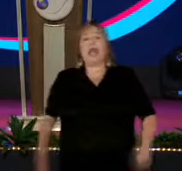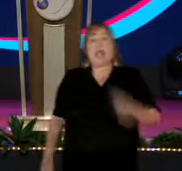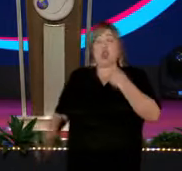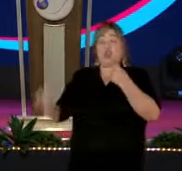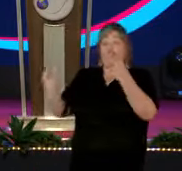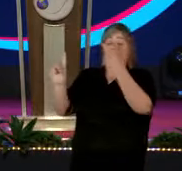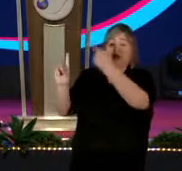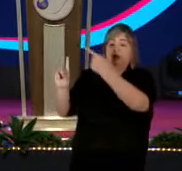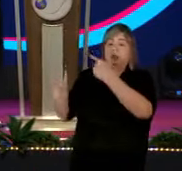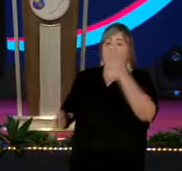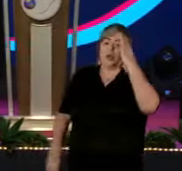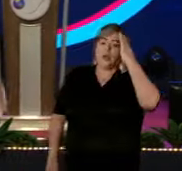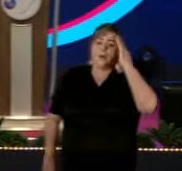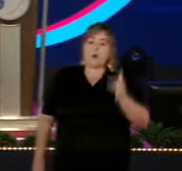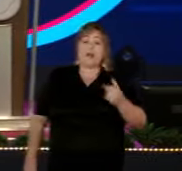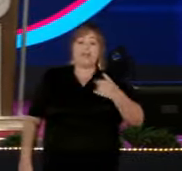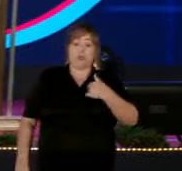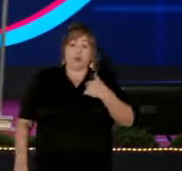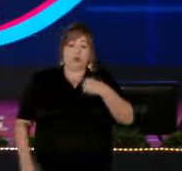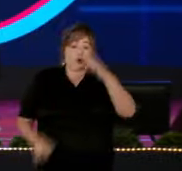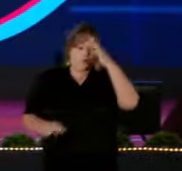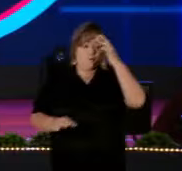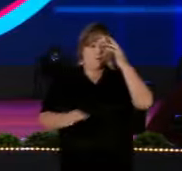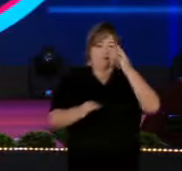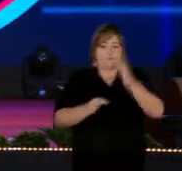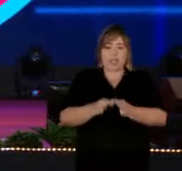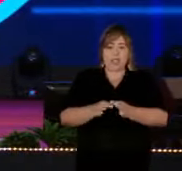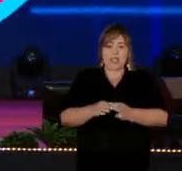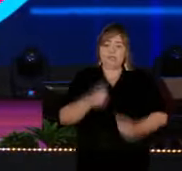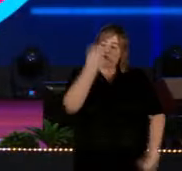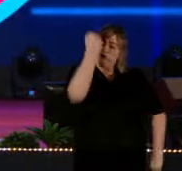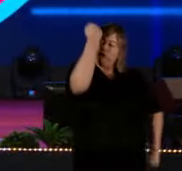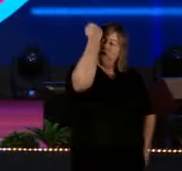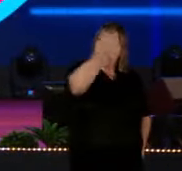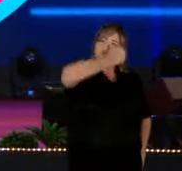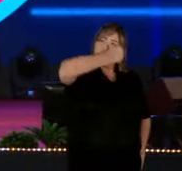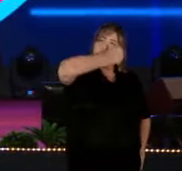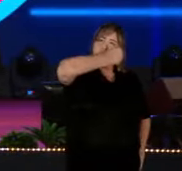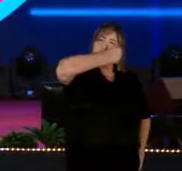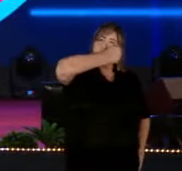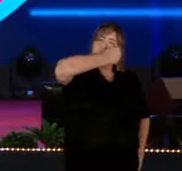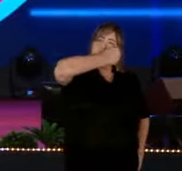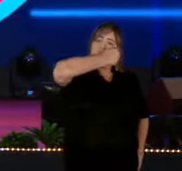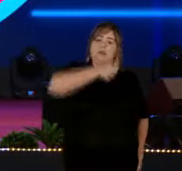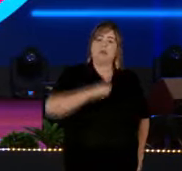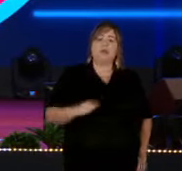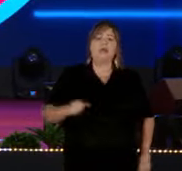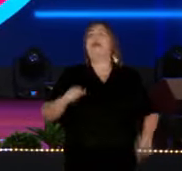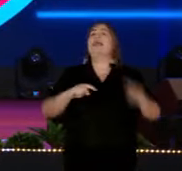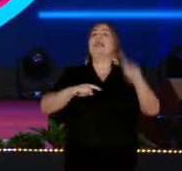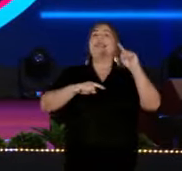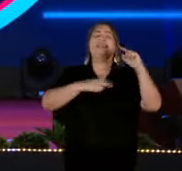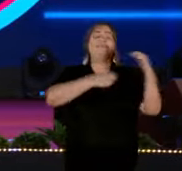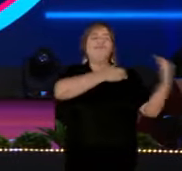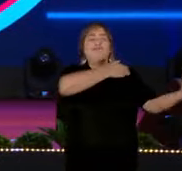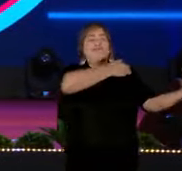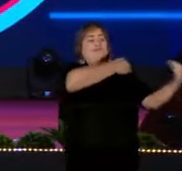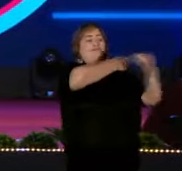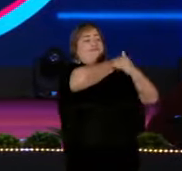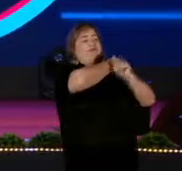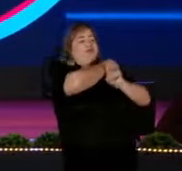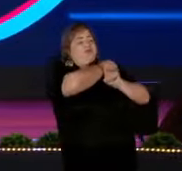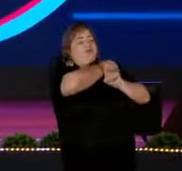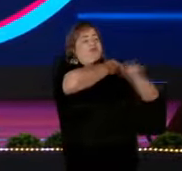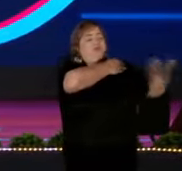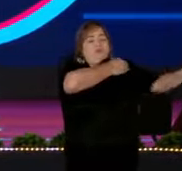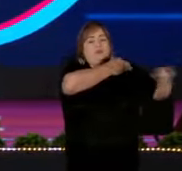dice. Porque si tienes fe, levantas el escudo y puedes atajar contrarrestar los dardos